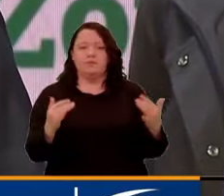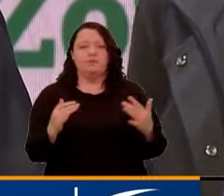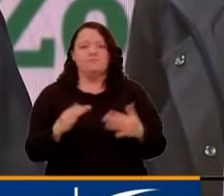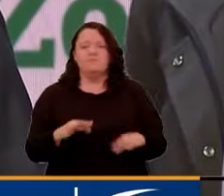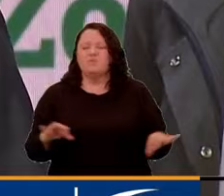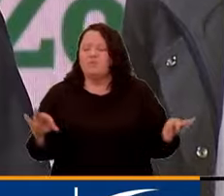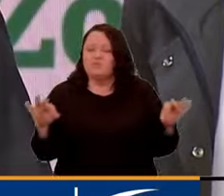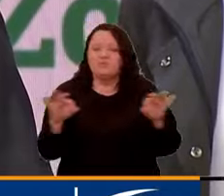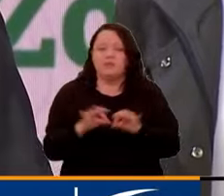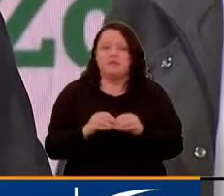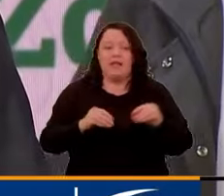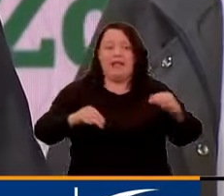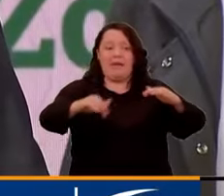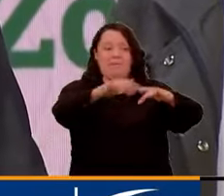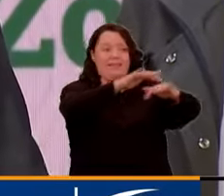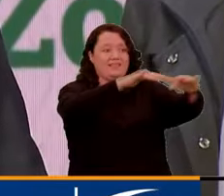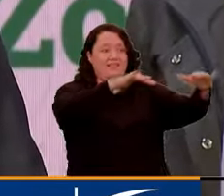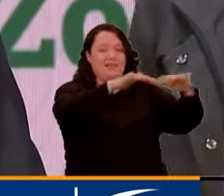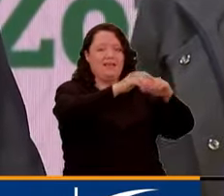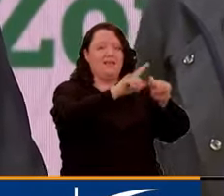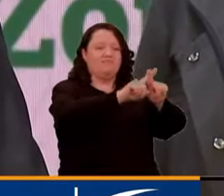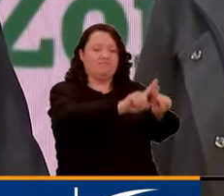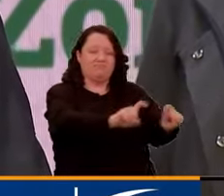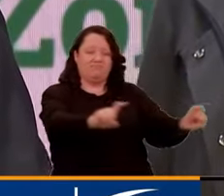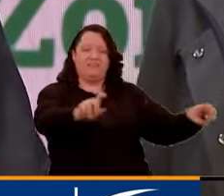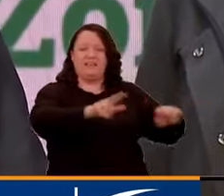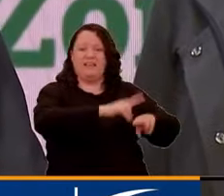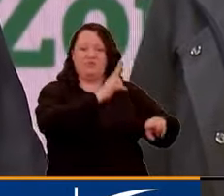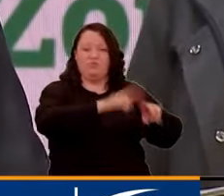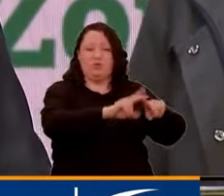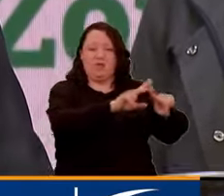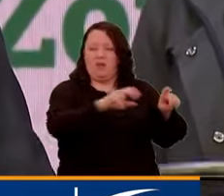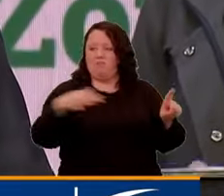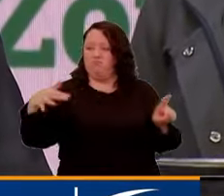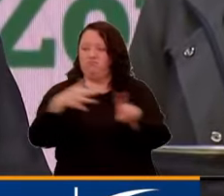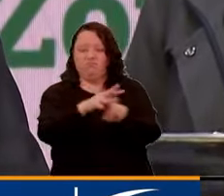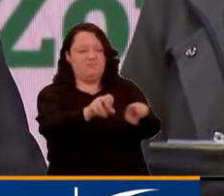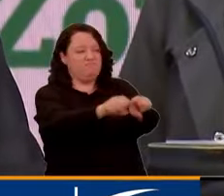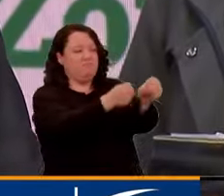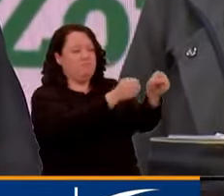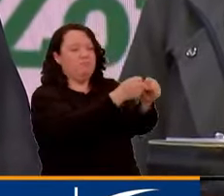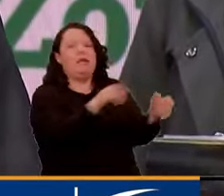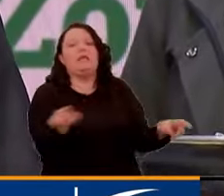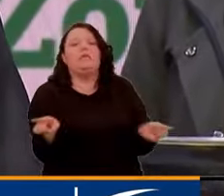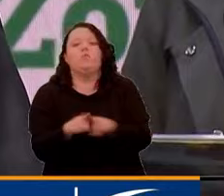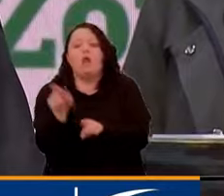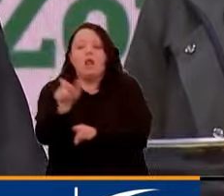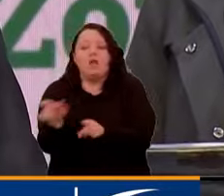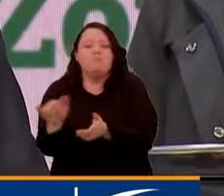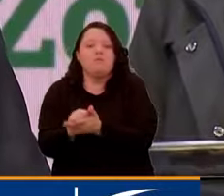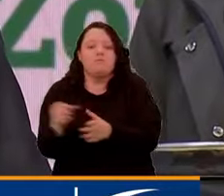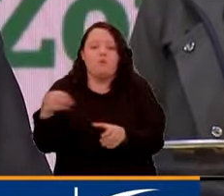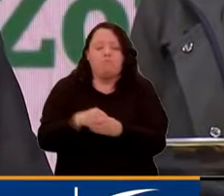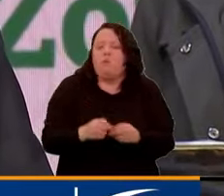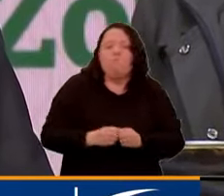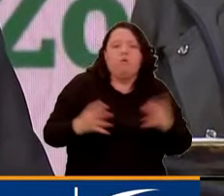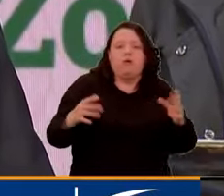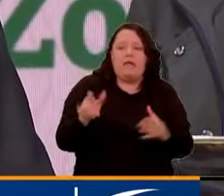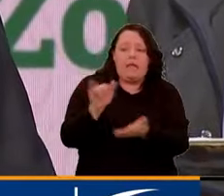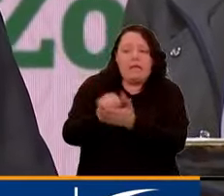Destructores del medio ambiente y de la biodiversidad hoy en nuestro país son los mismos que nos quieren poner bombas no podemos seguir